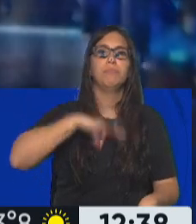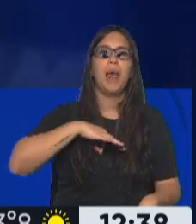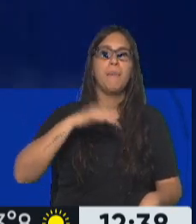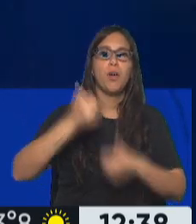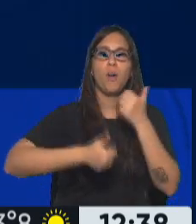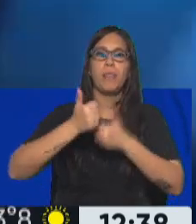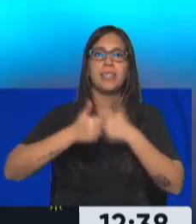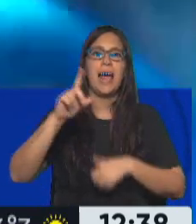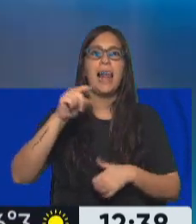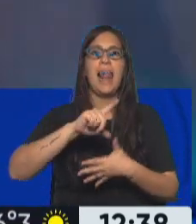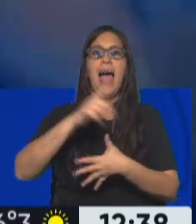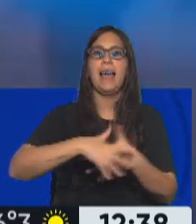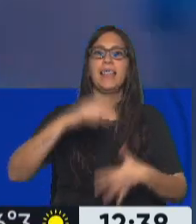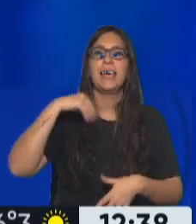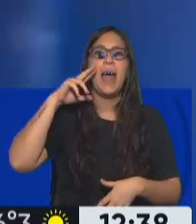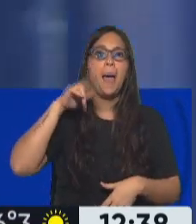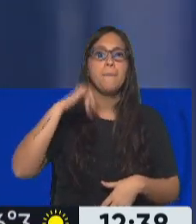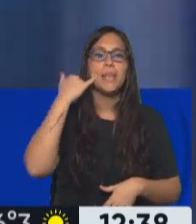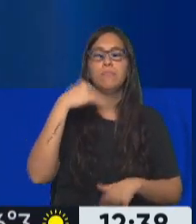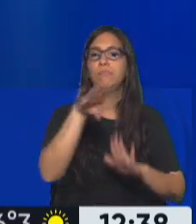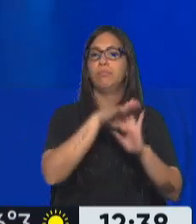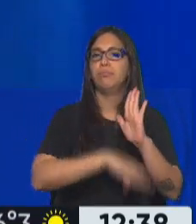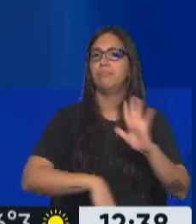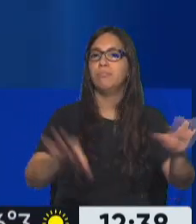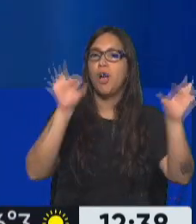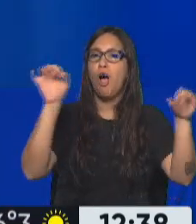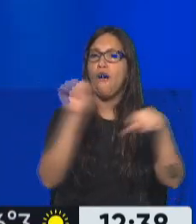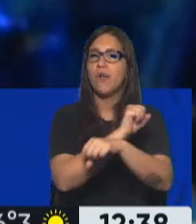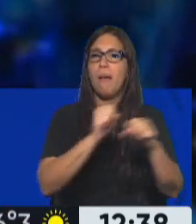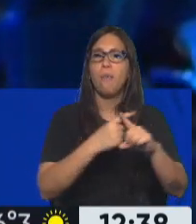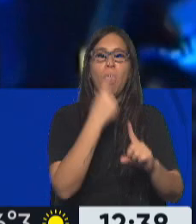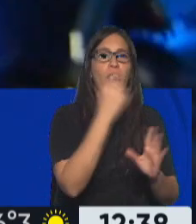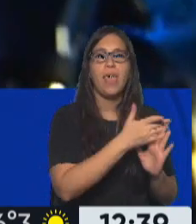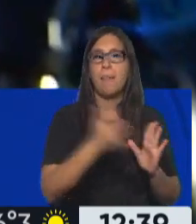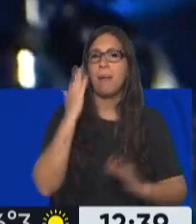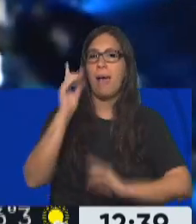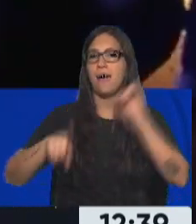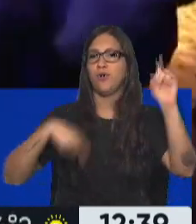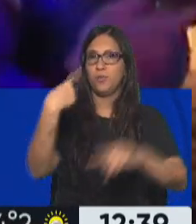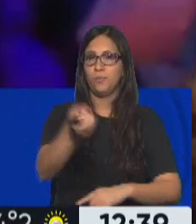Grammy. Lollapalooza 2025, line-up confirmado ya día por día para marzo del año que viene.